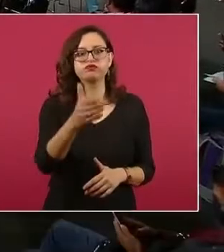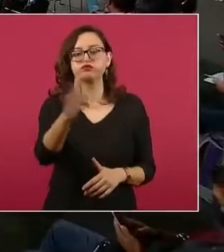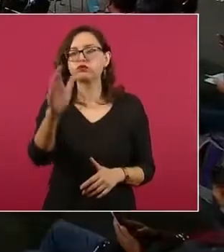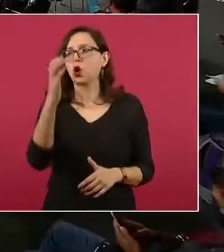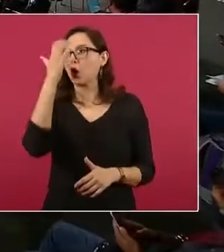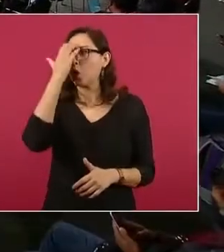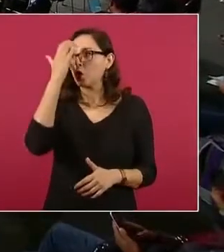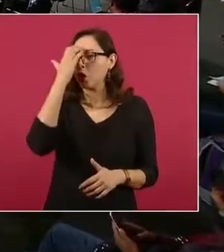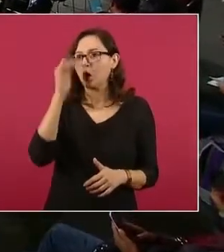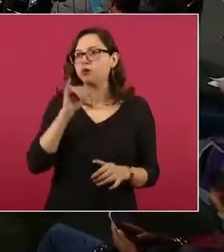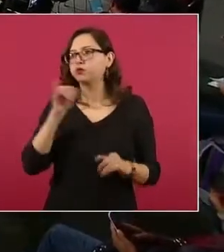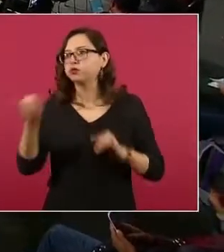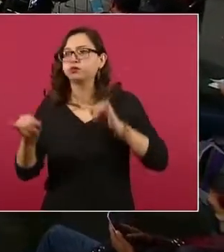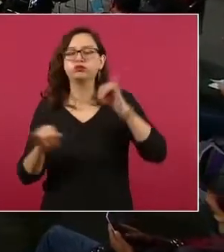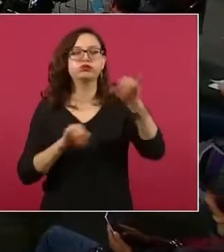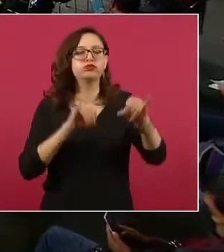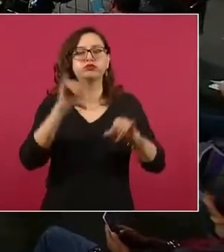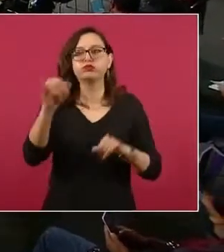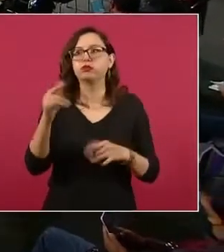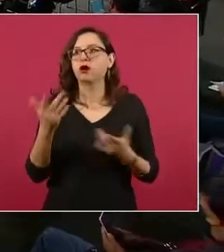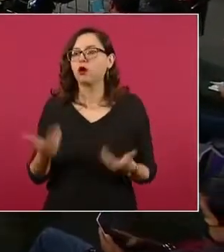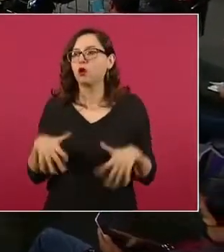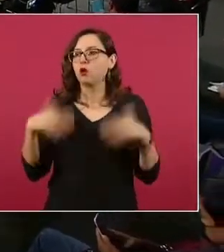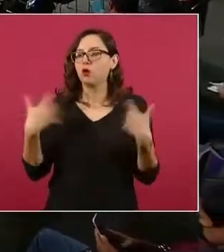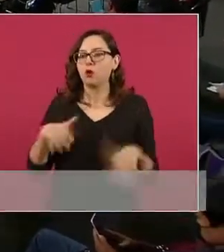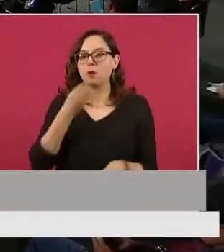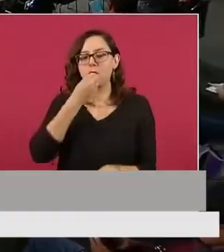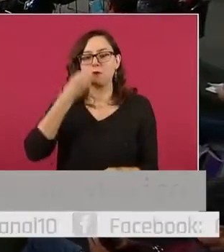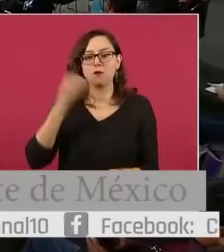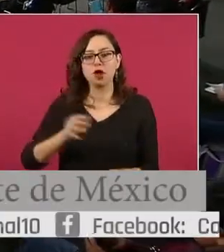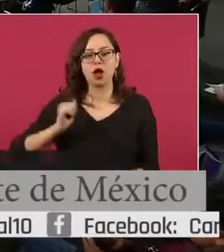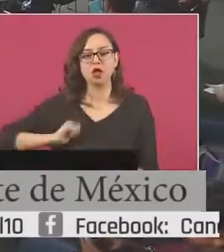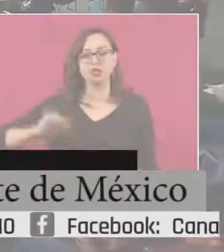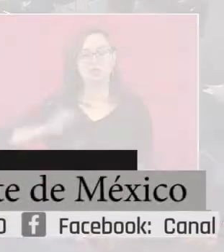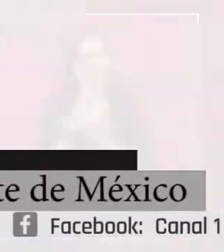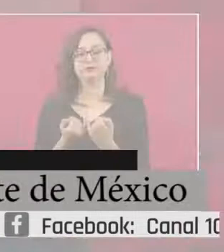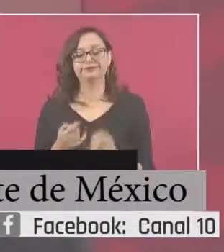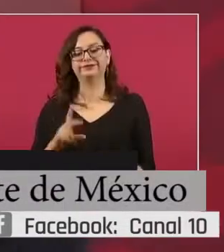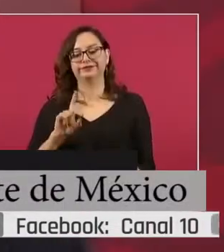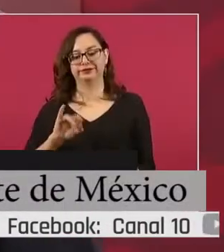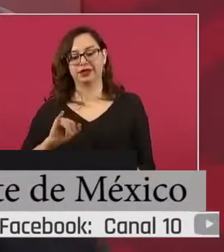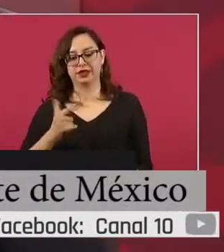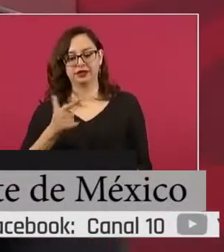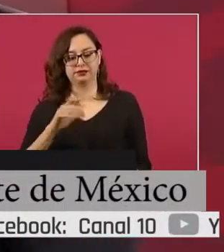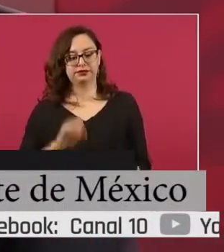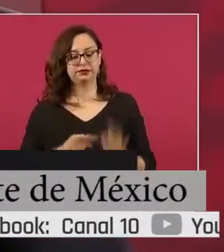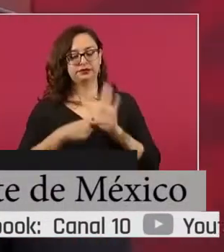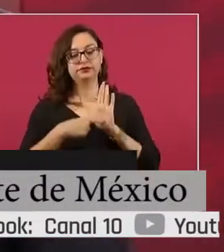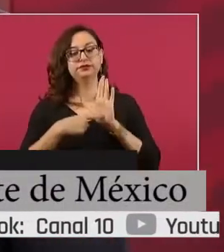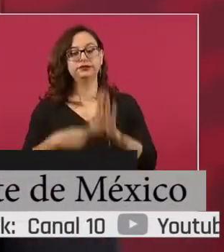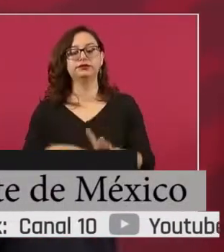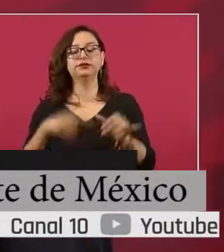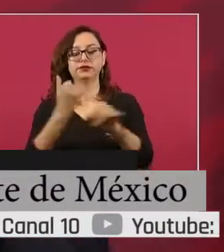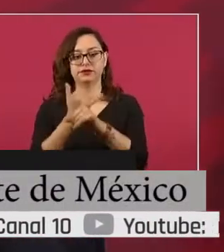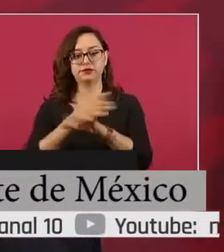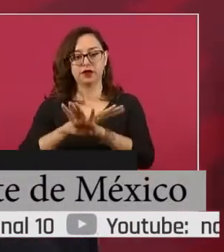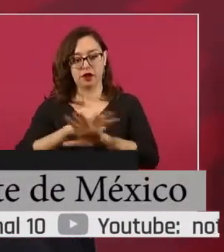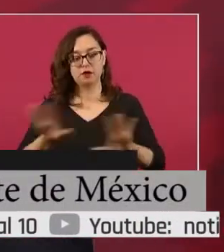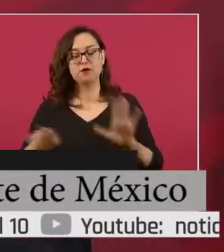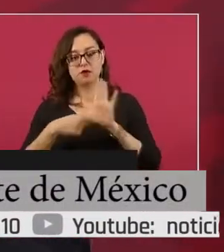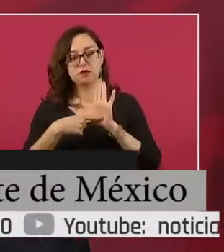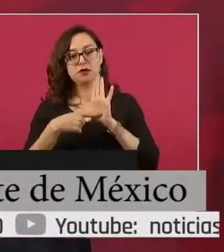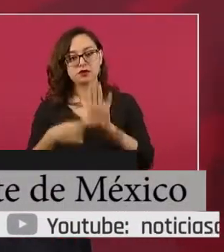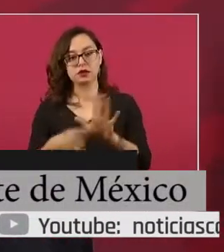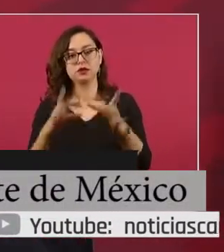zonas arqueológicas de la cultura maya es comunicar las